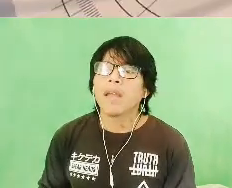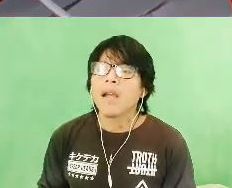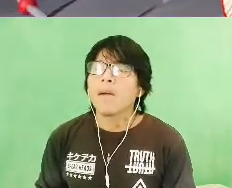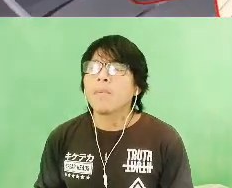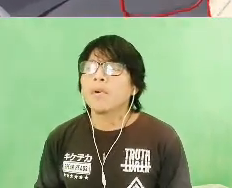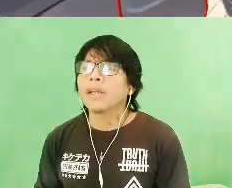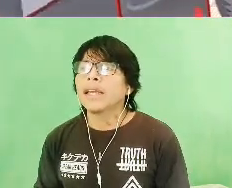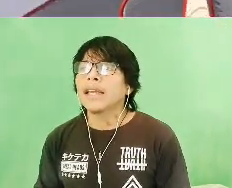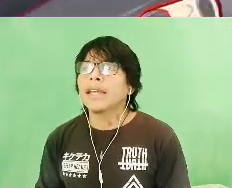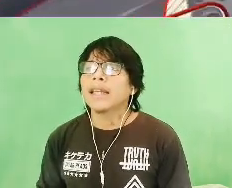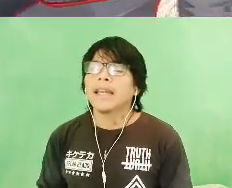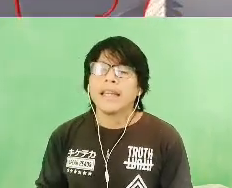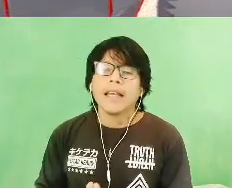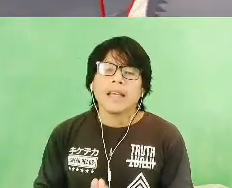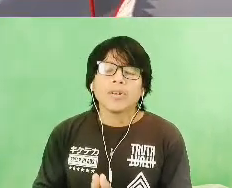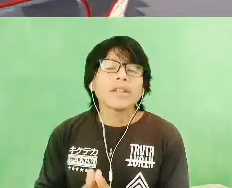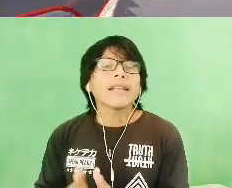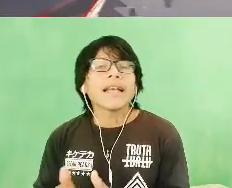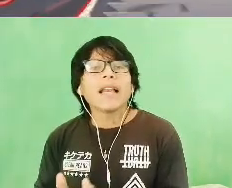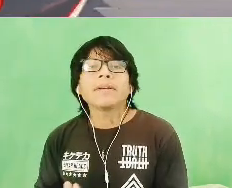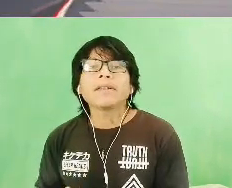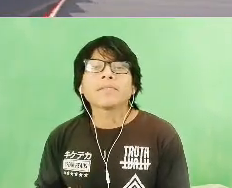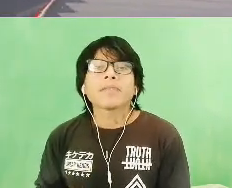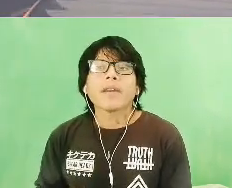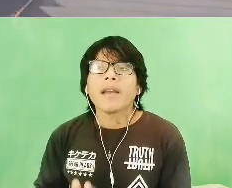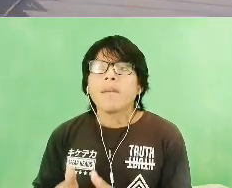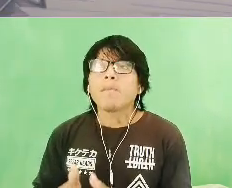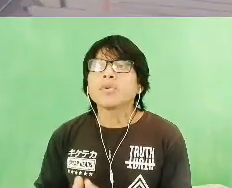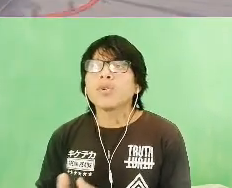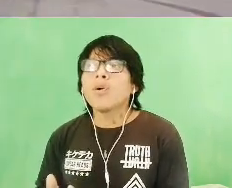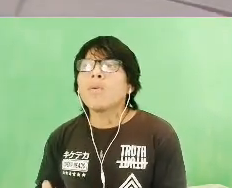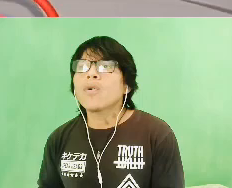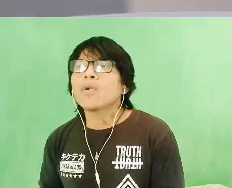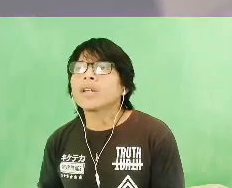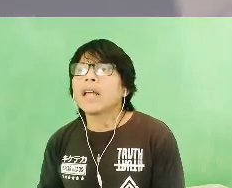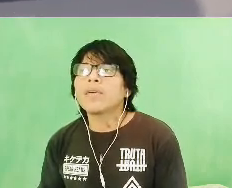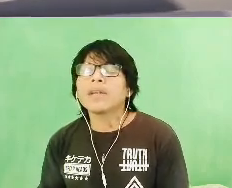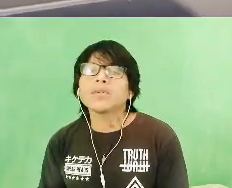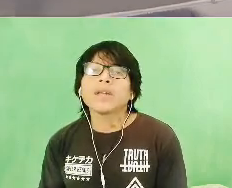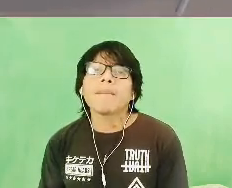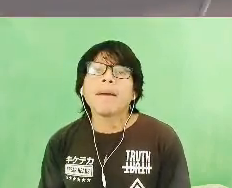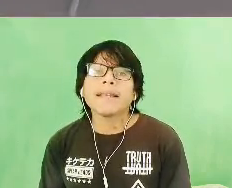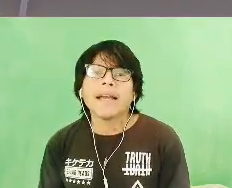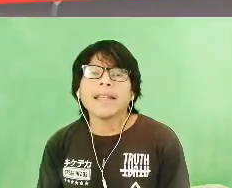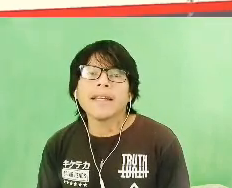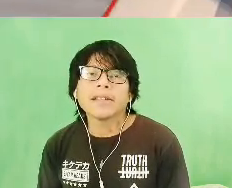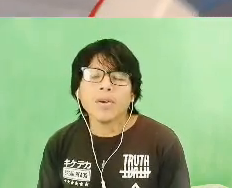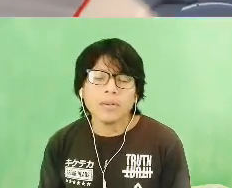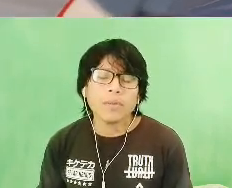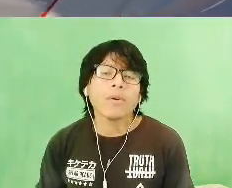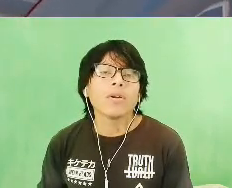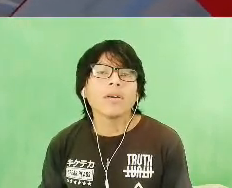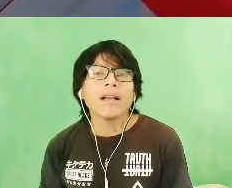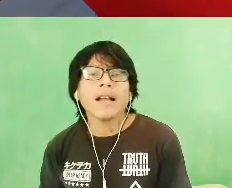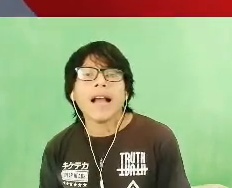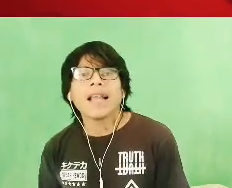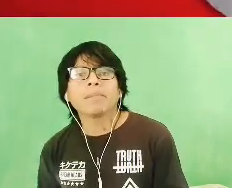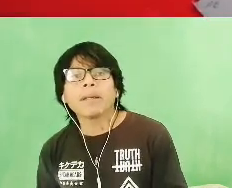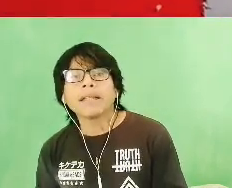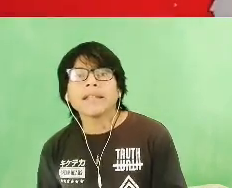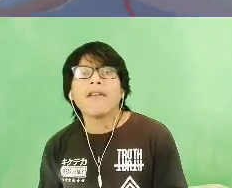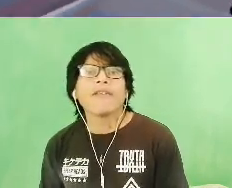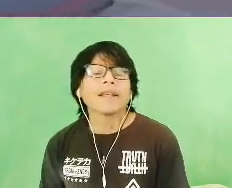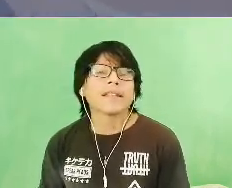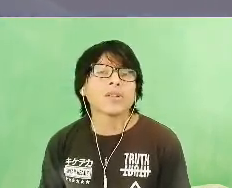qué? Porque Xóchitl Gálvez puso como coordinador de su campaña en el estado de Nuevo León